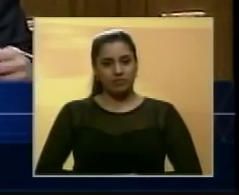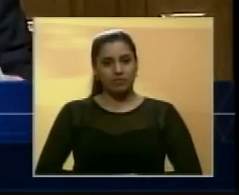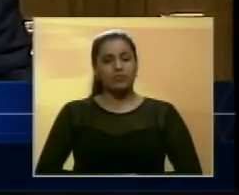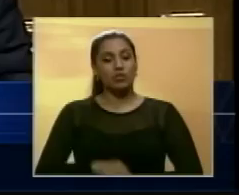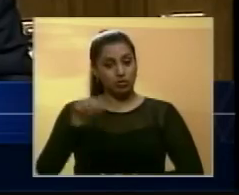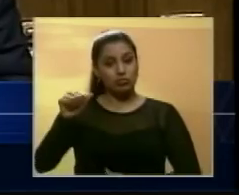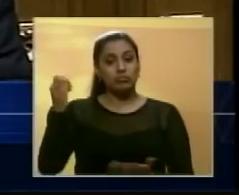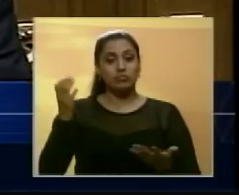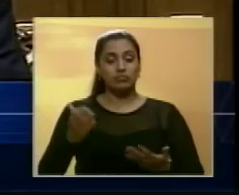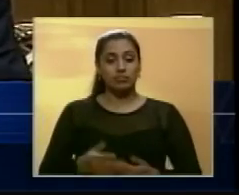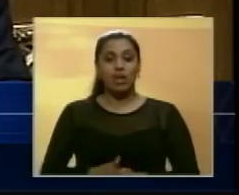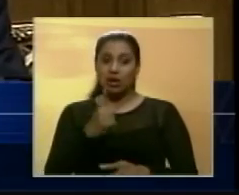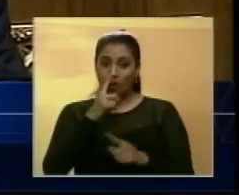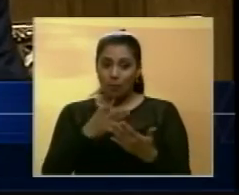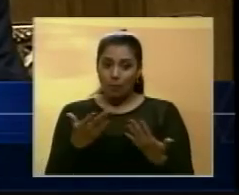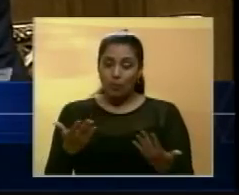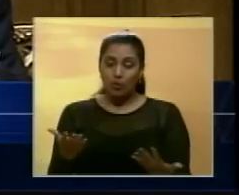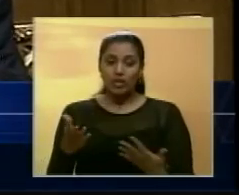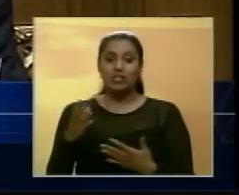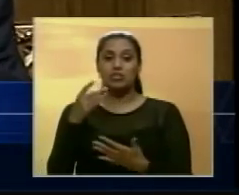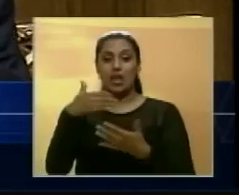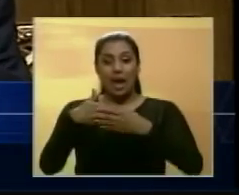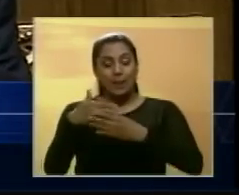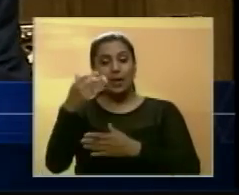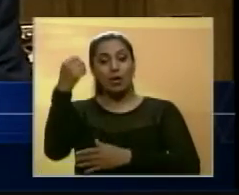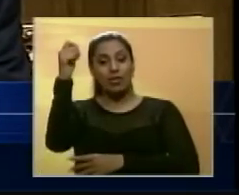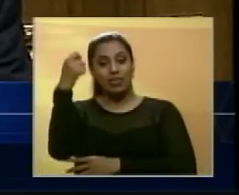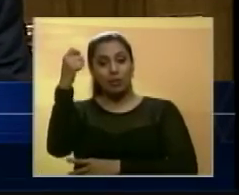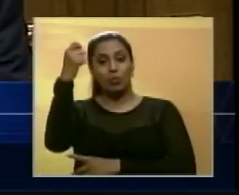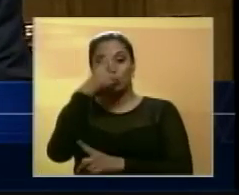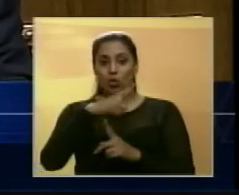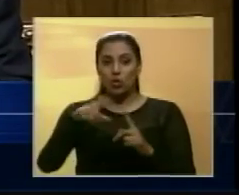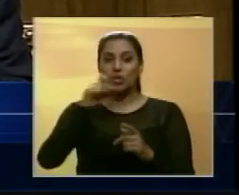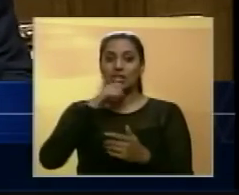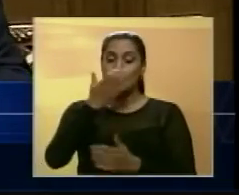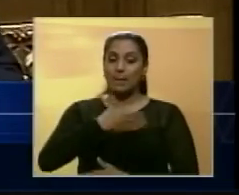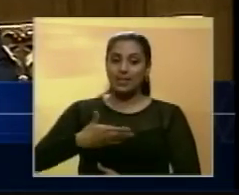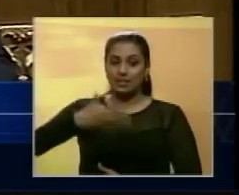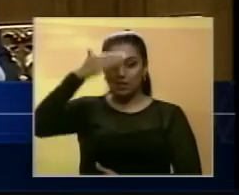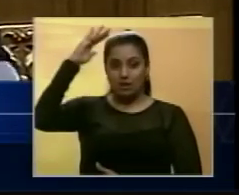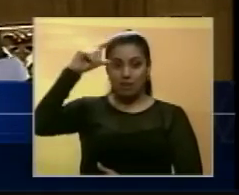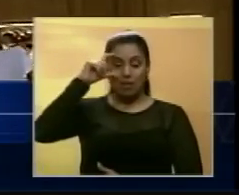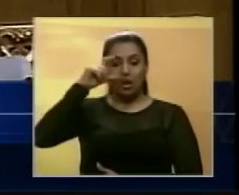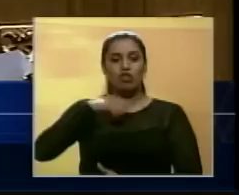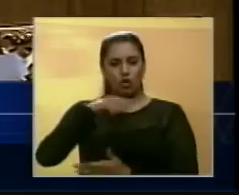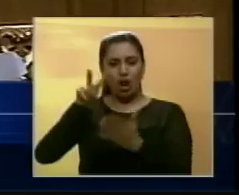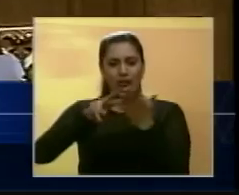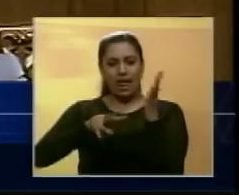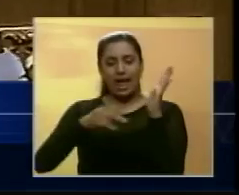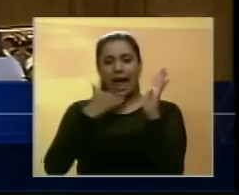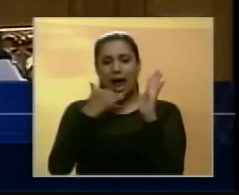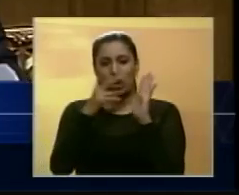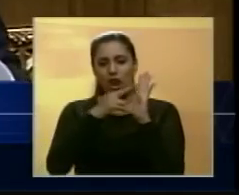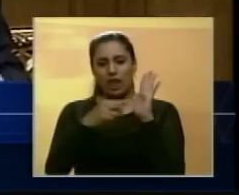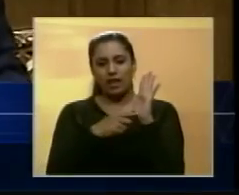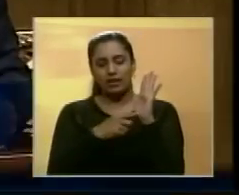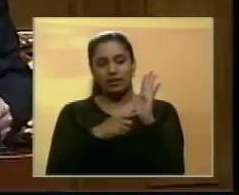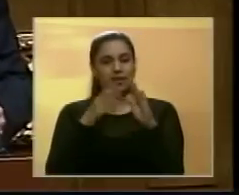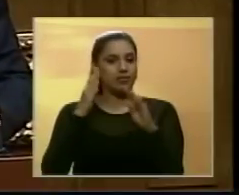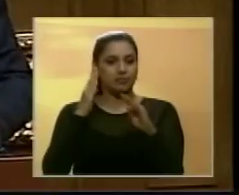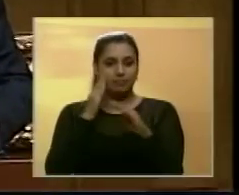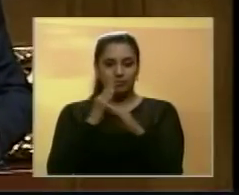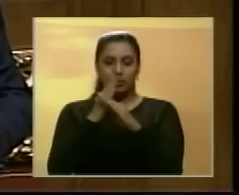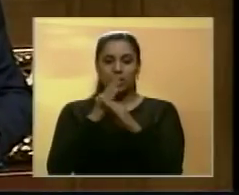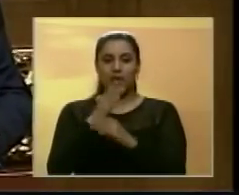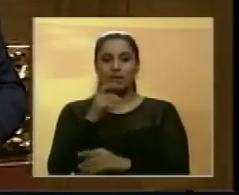Sí. Por eso, colegas diputados, y con la venia del presidente, quiero leer algo. Entonces, parte de la